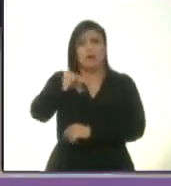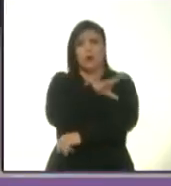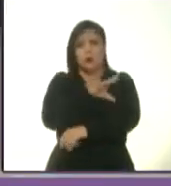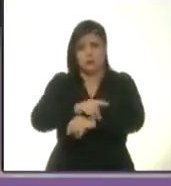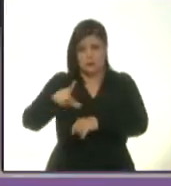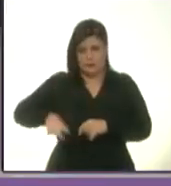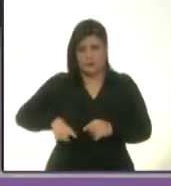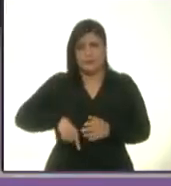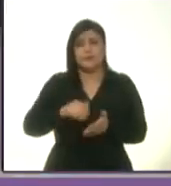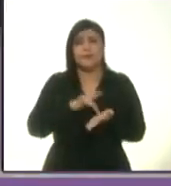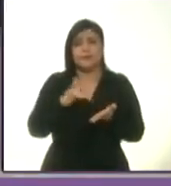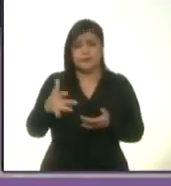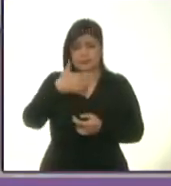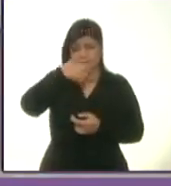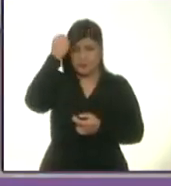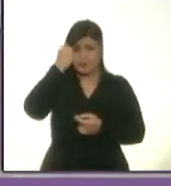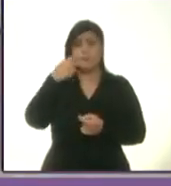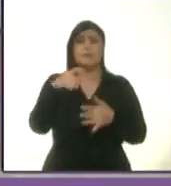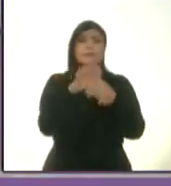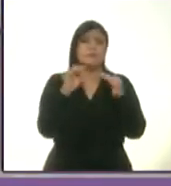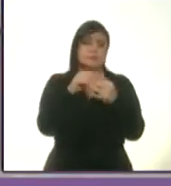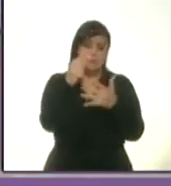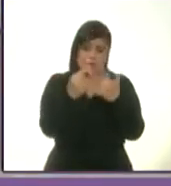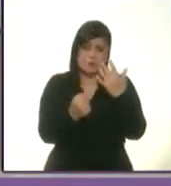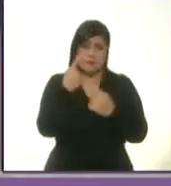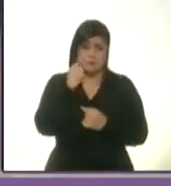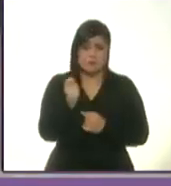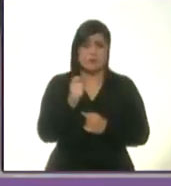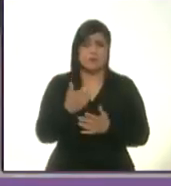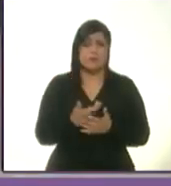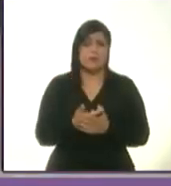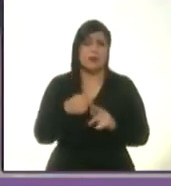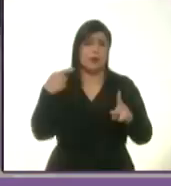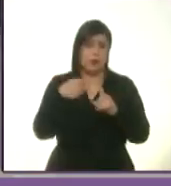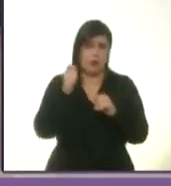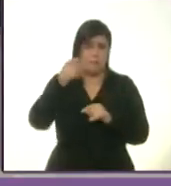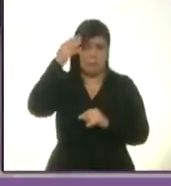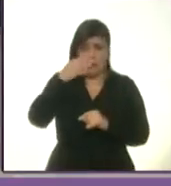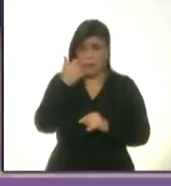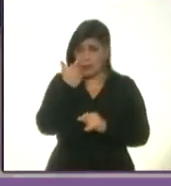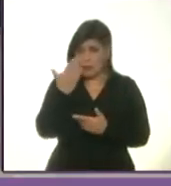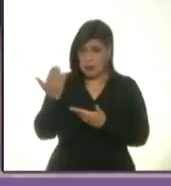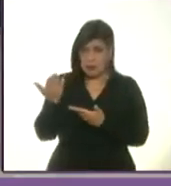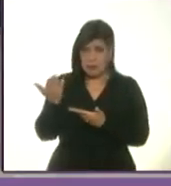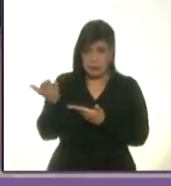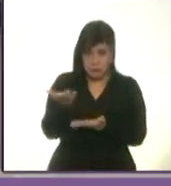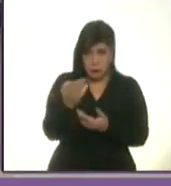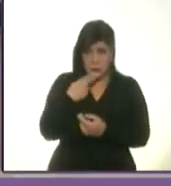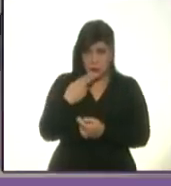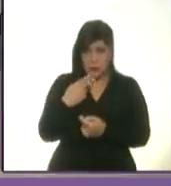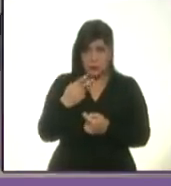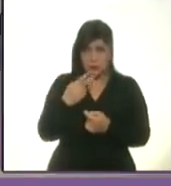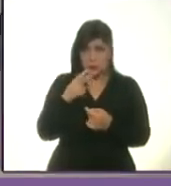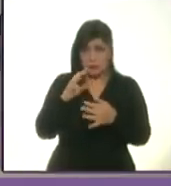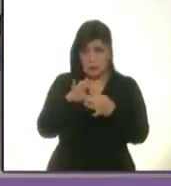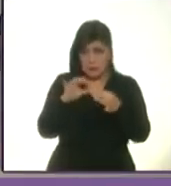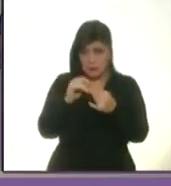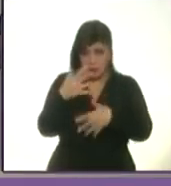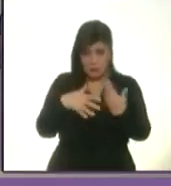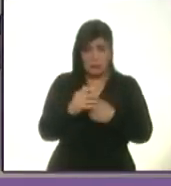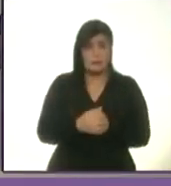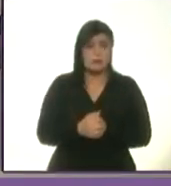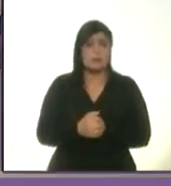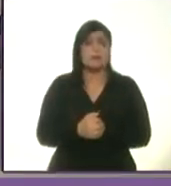gracias candidata por alusiones personas personales alejandra barrales gusta hacer uso de la voz y claro que sí